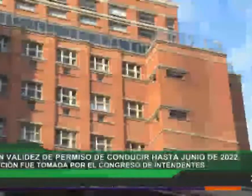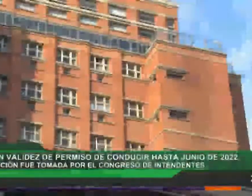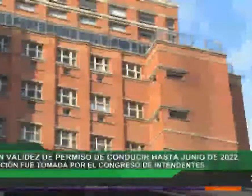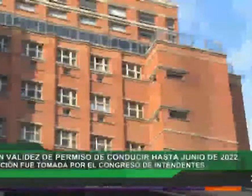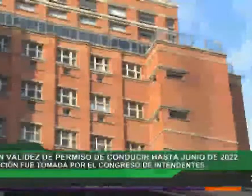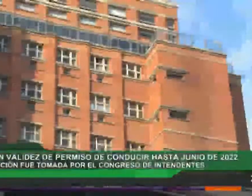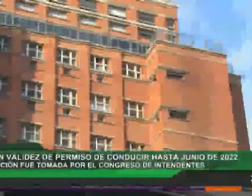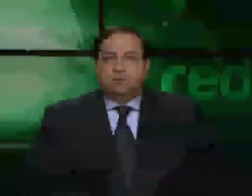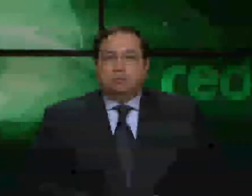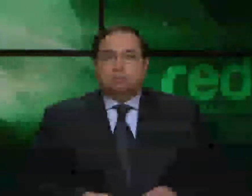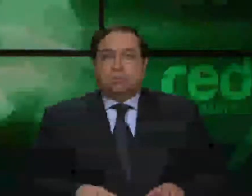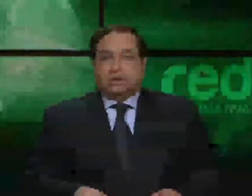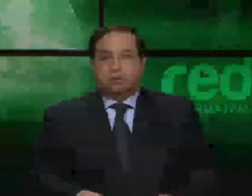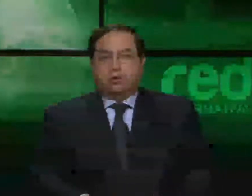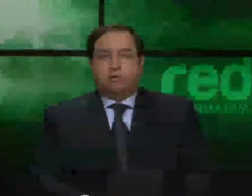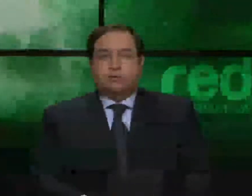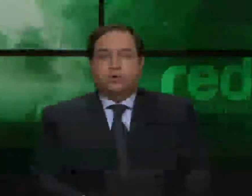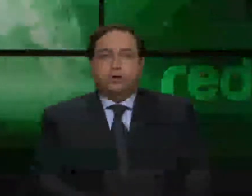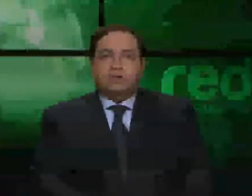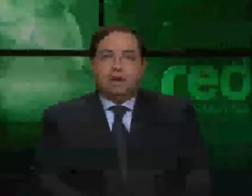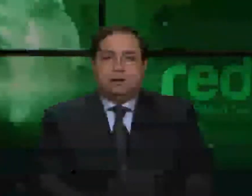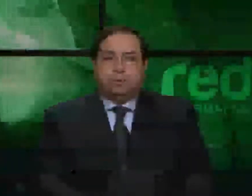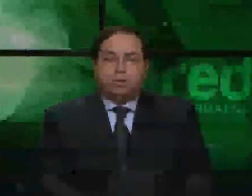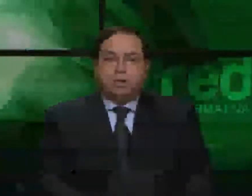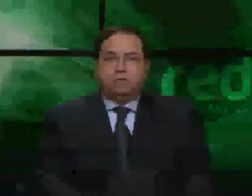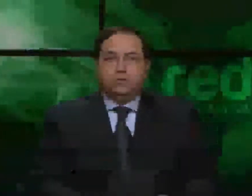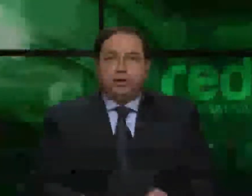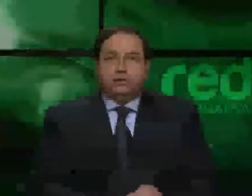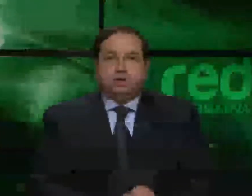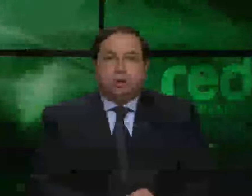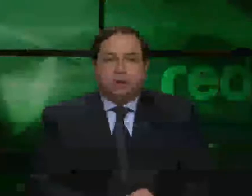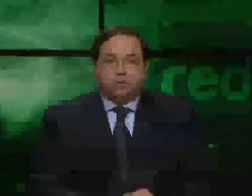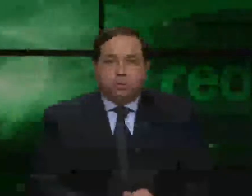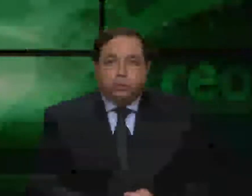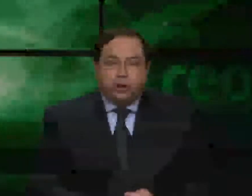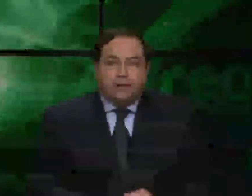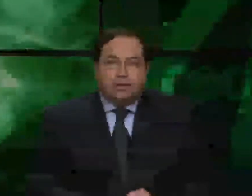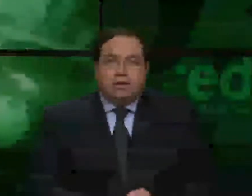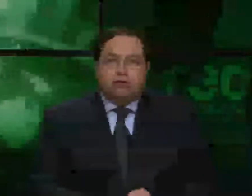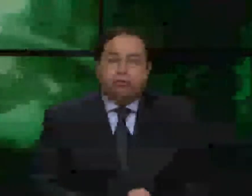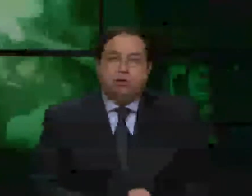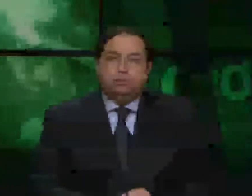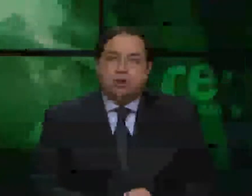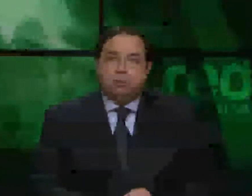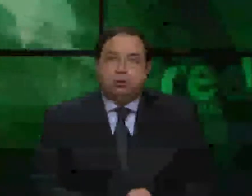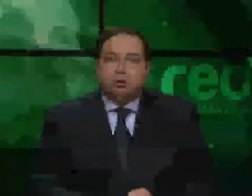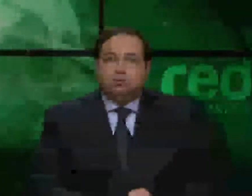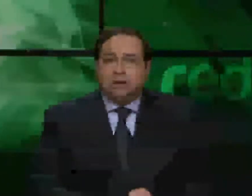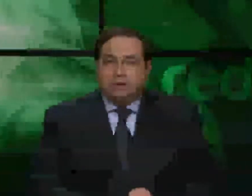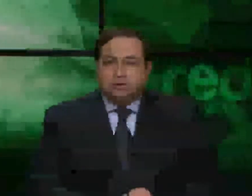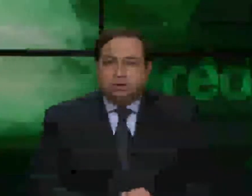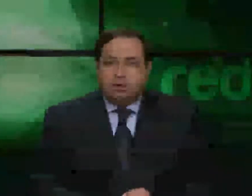país. Vamos a retomar información judicial porque funcionarios aduaneros y uno de ganadería fueron imputados